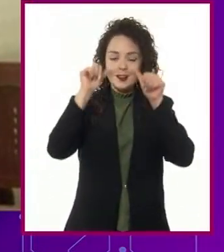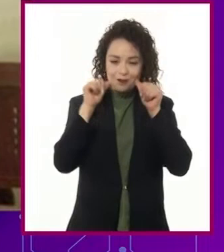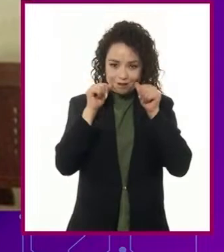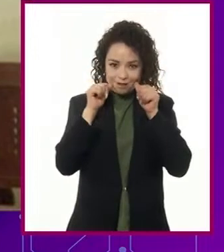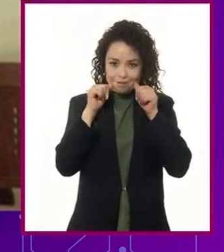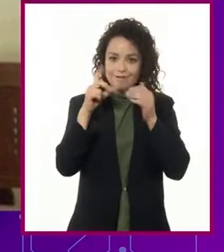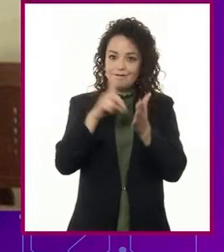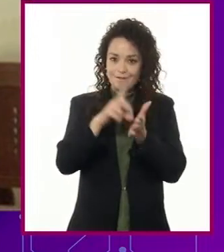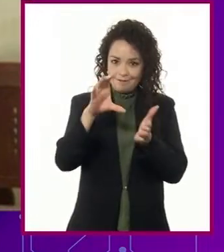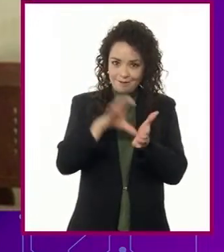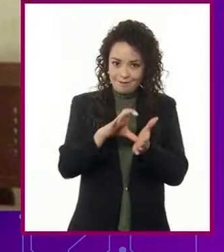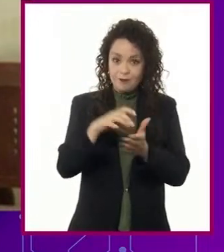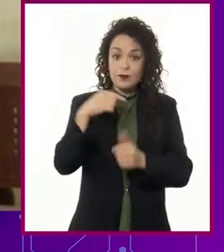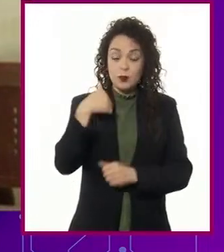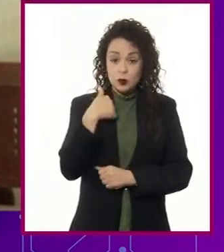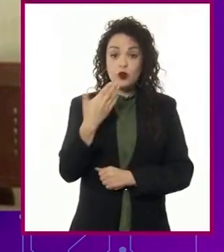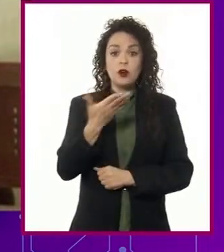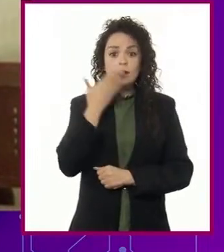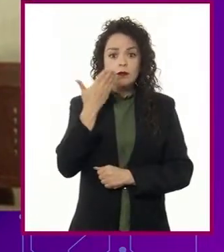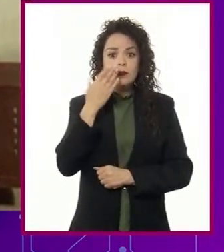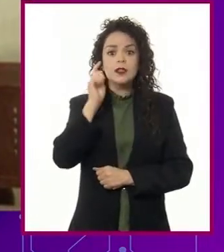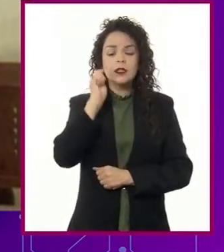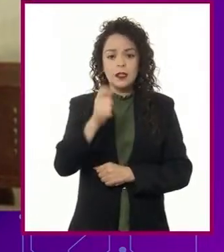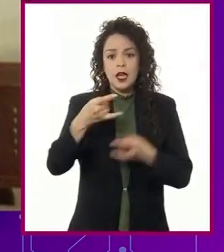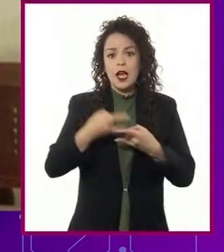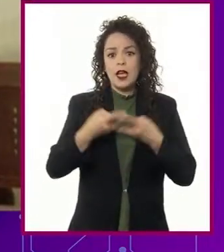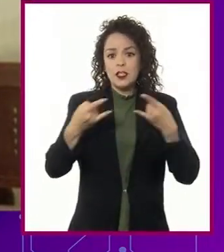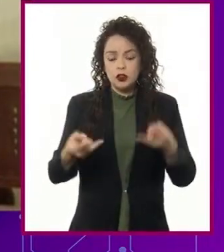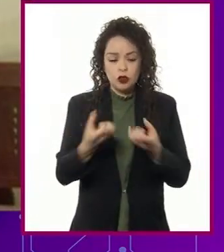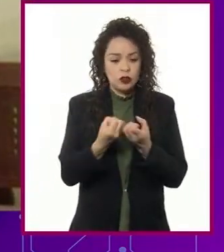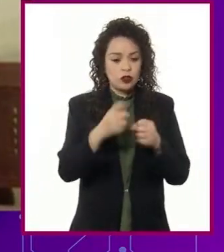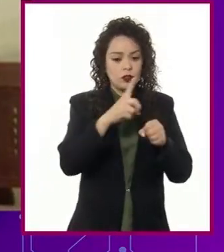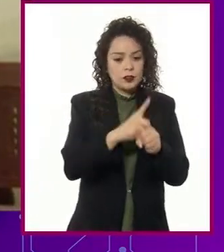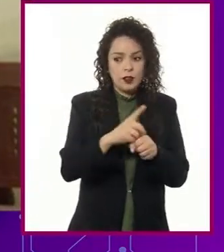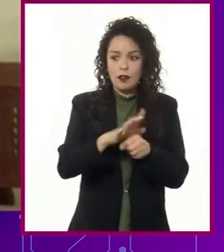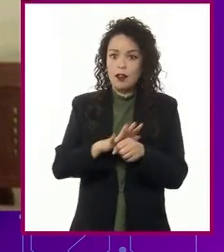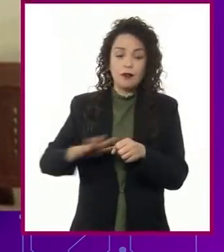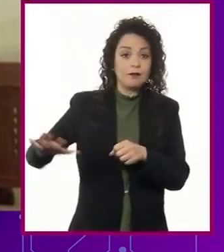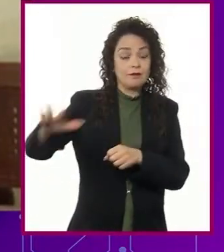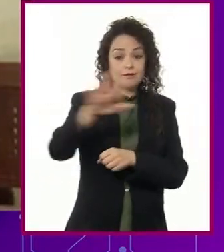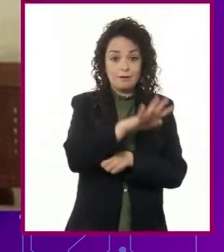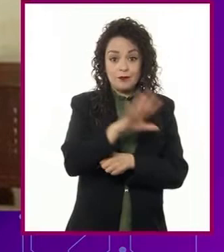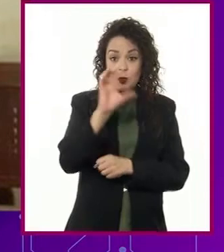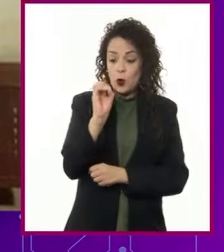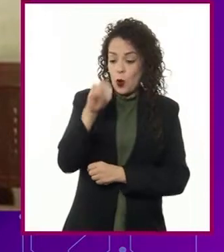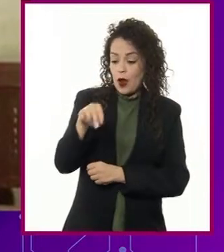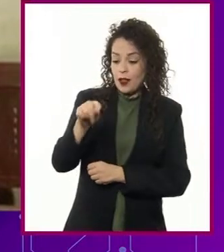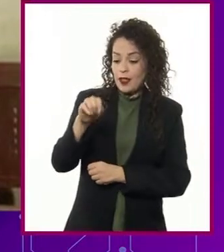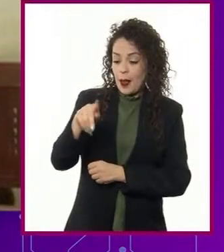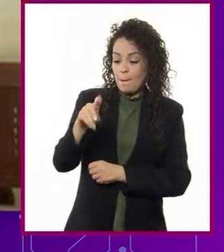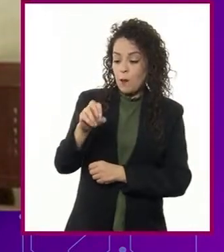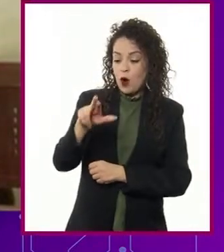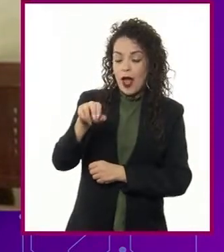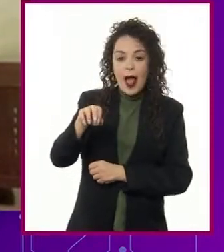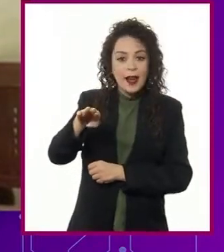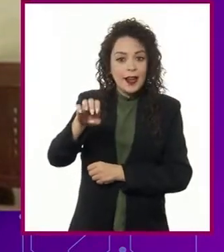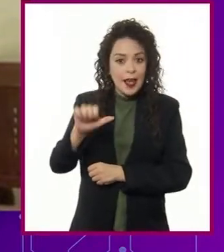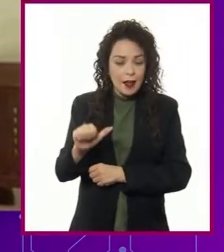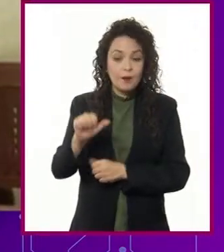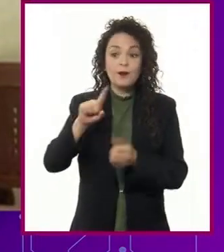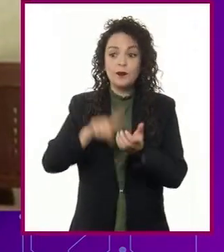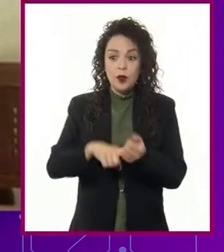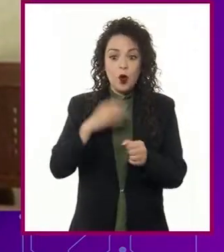Egresado de la licenciatura en Historia y Sociedad Contemporánea. Actualmente realizo viajes inclusivos para personas